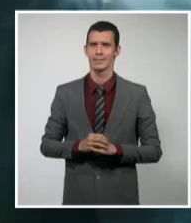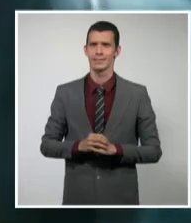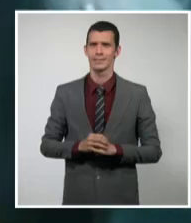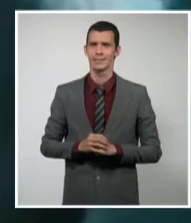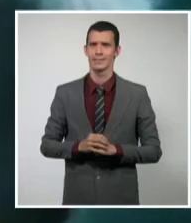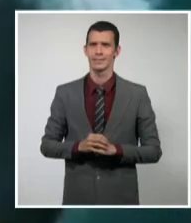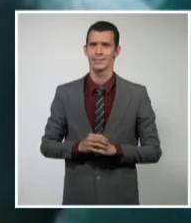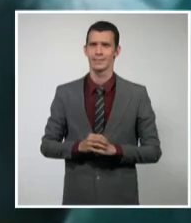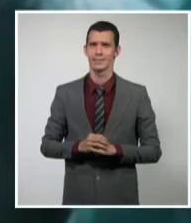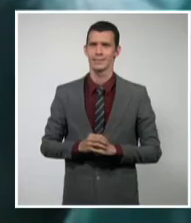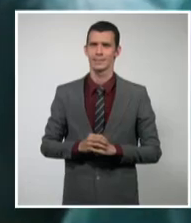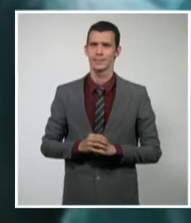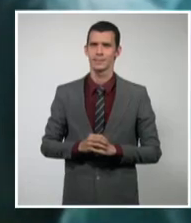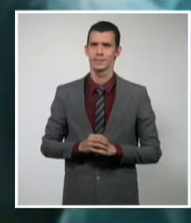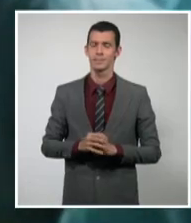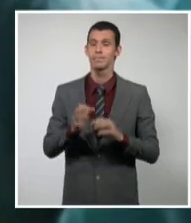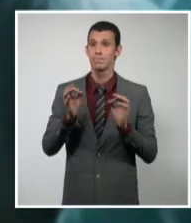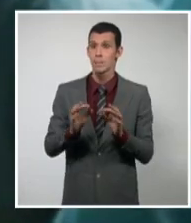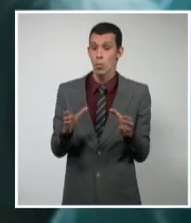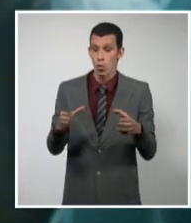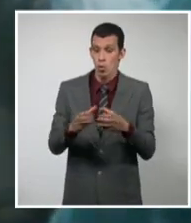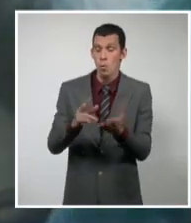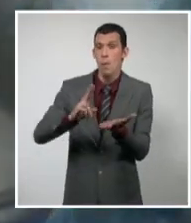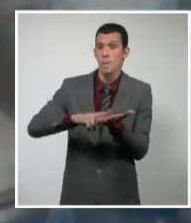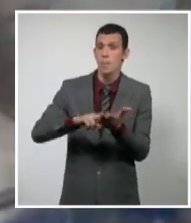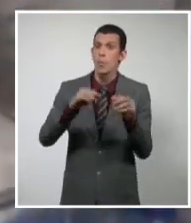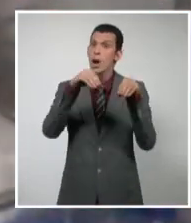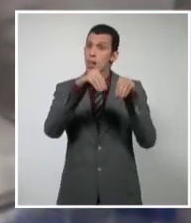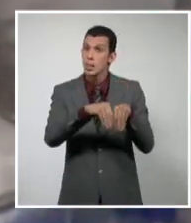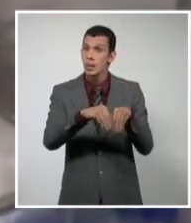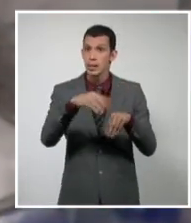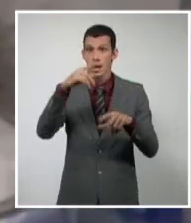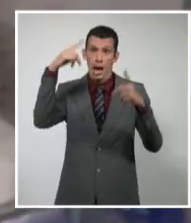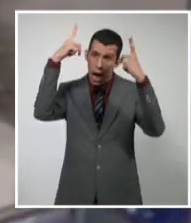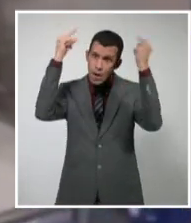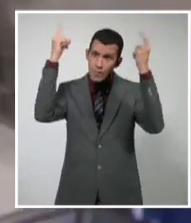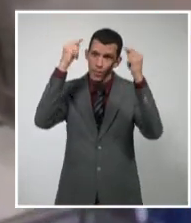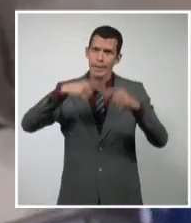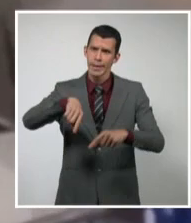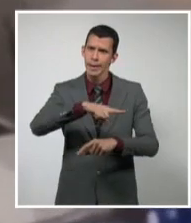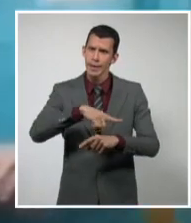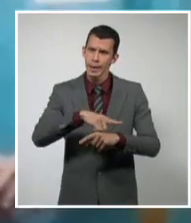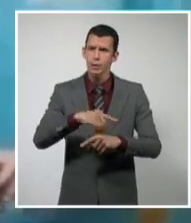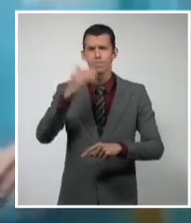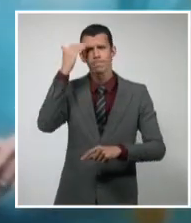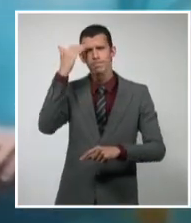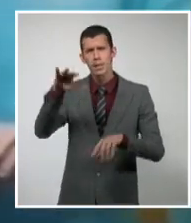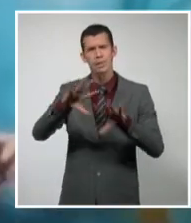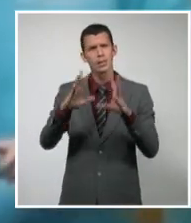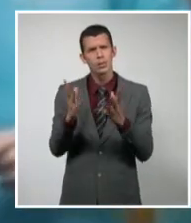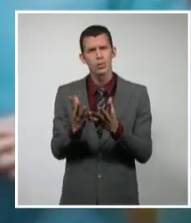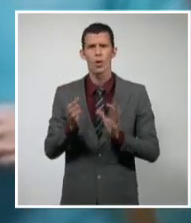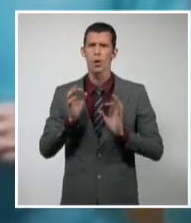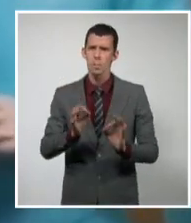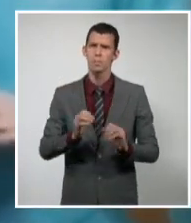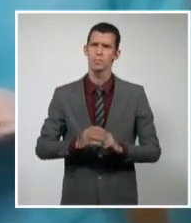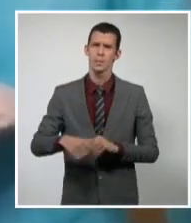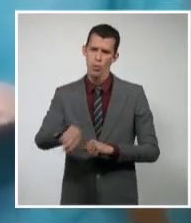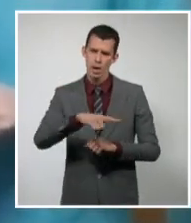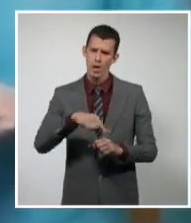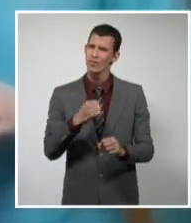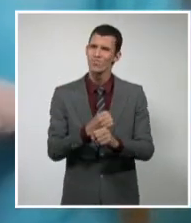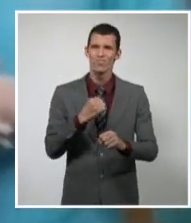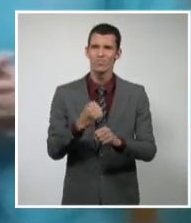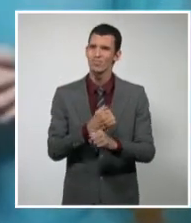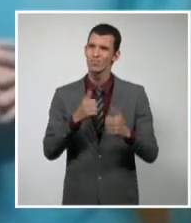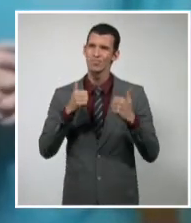forman parte del contingente Henry Reed encomiaron el esfuerzo de los especialistas en enfermería dentro y fuera